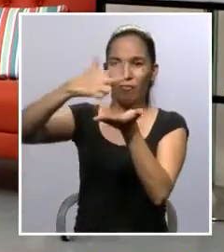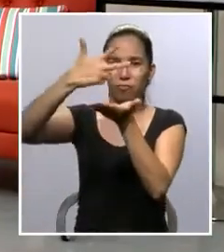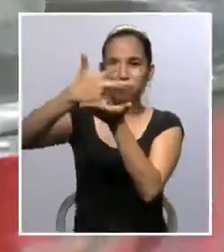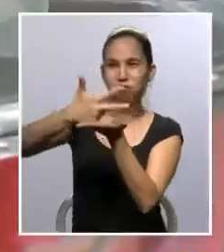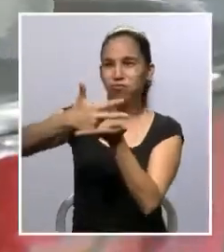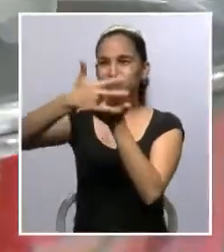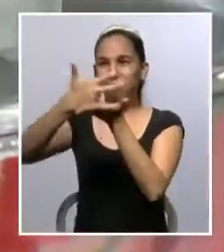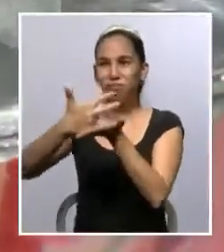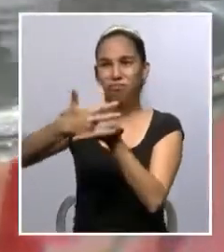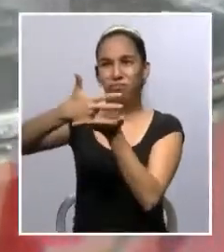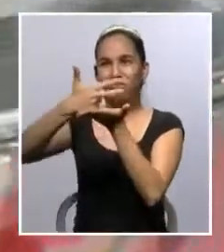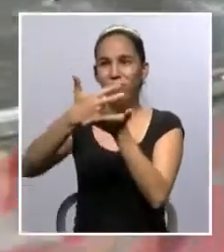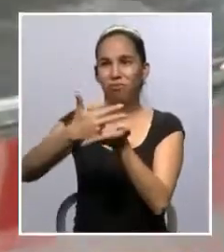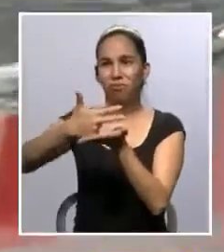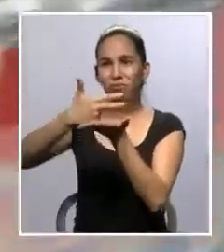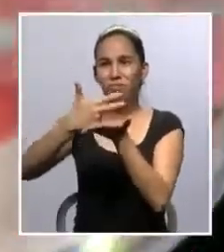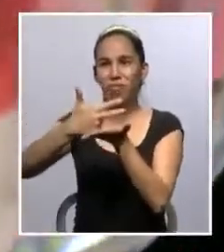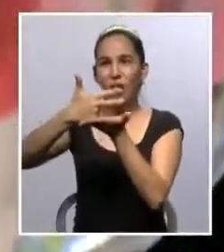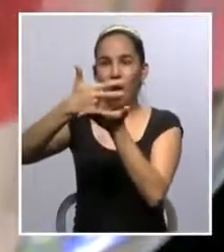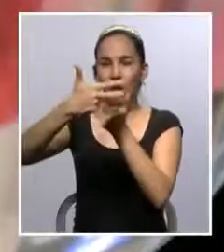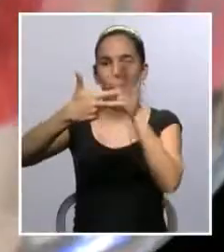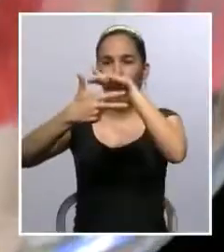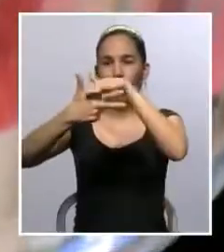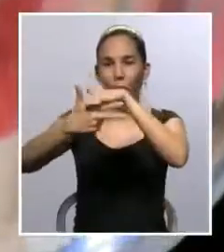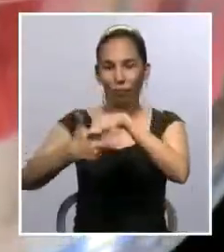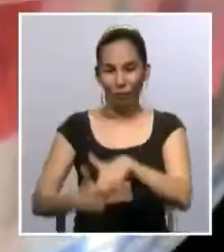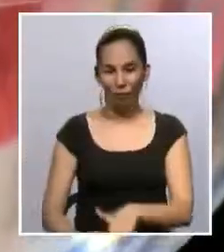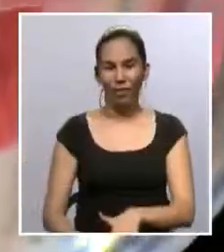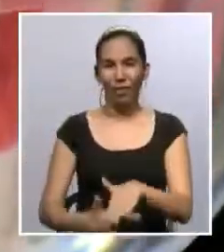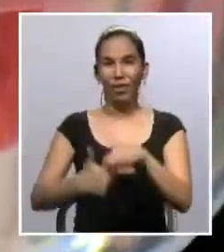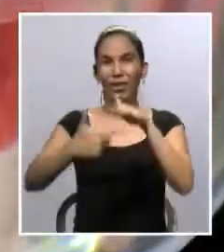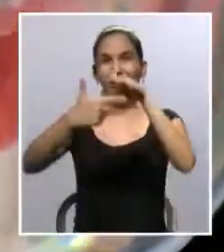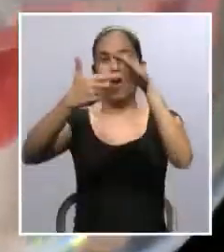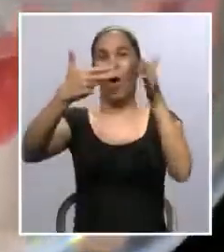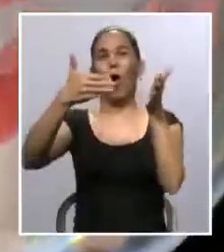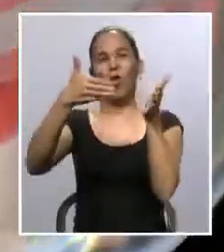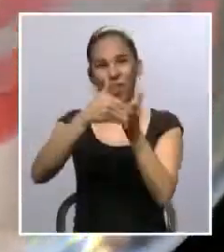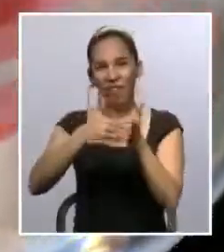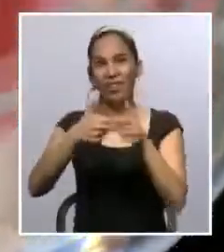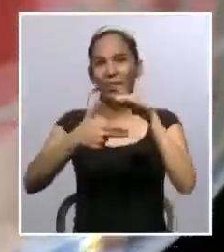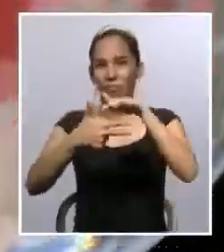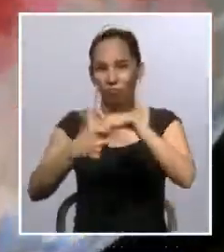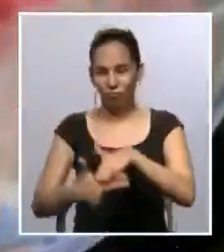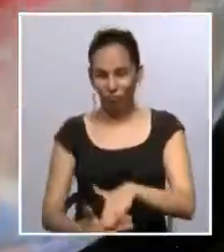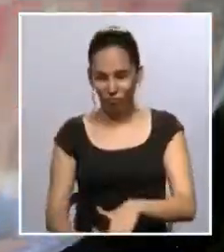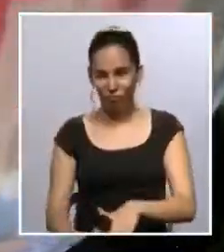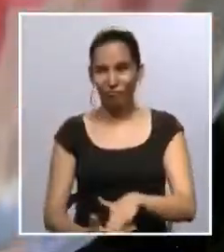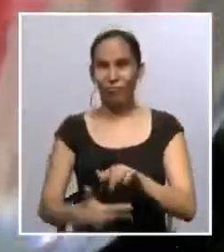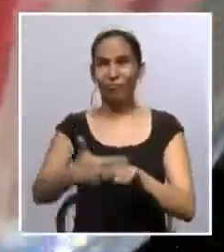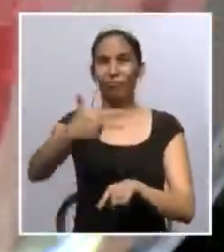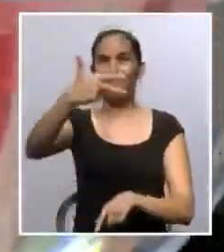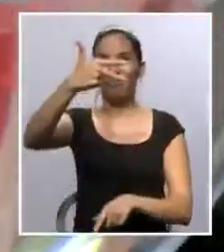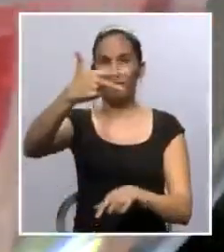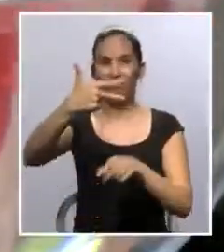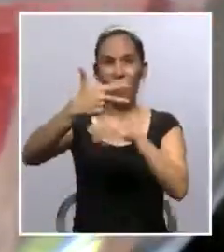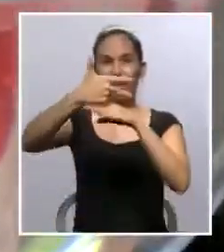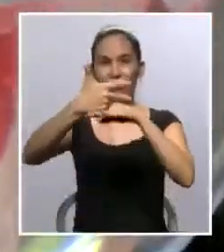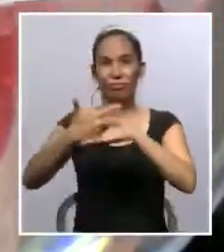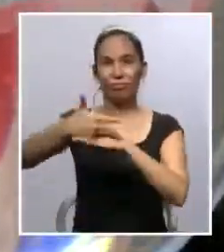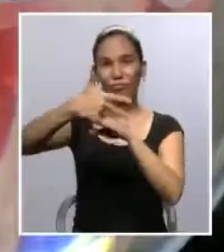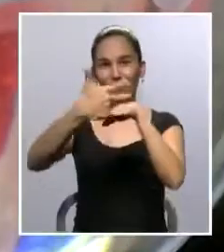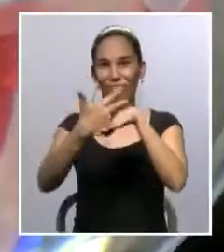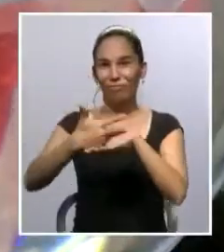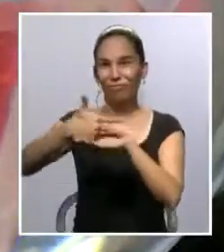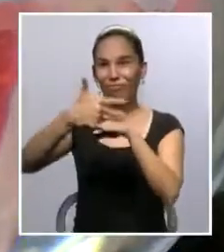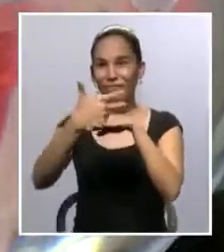ella se queda flotando y yo la puedo hundir y vuelve otra vez a salir a flotación. ¿Ok? O